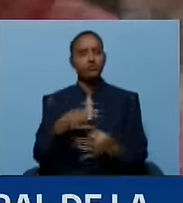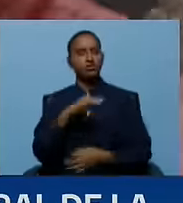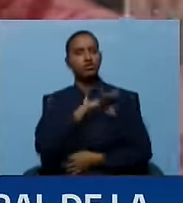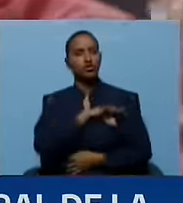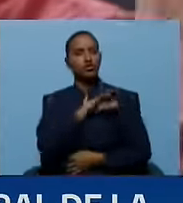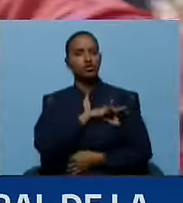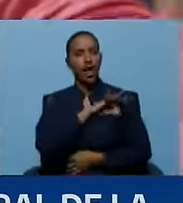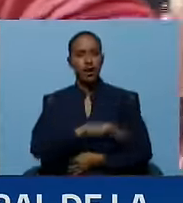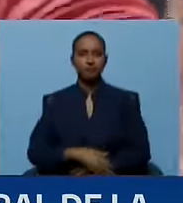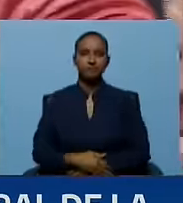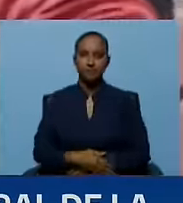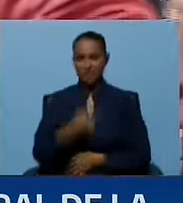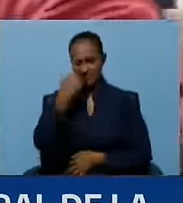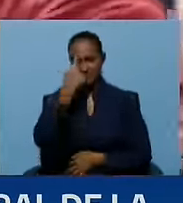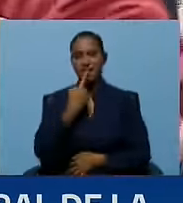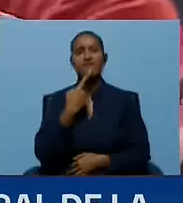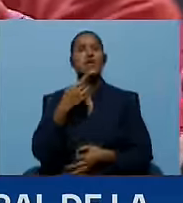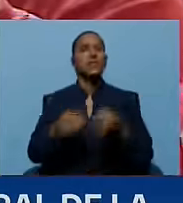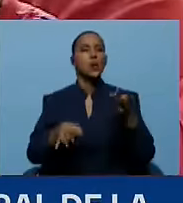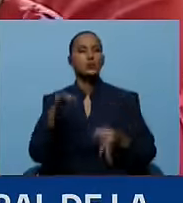de carácter de justicia.